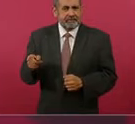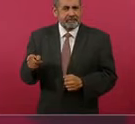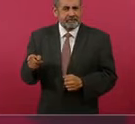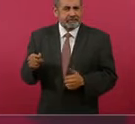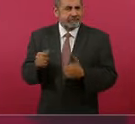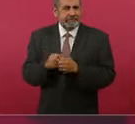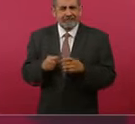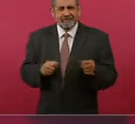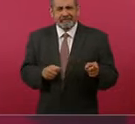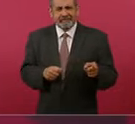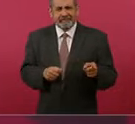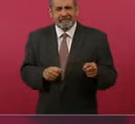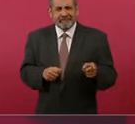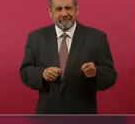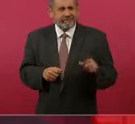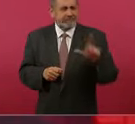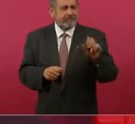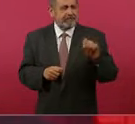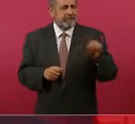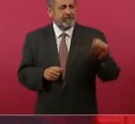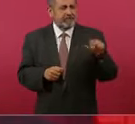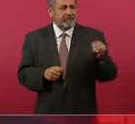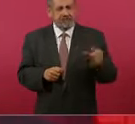con Lozano?